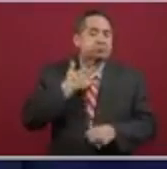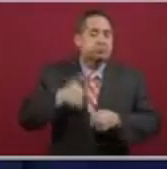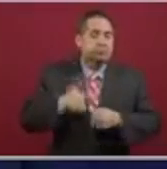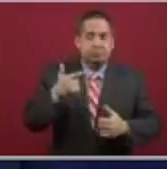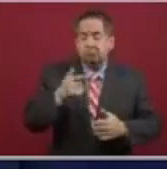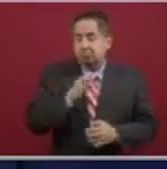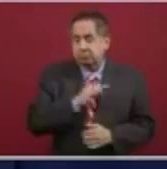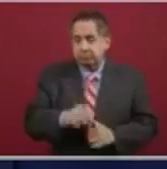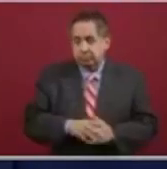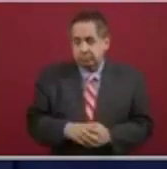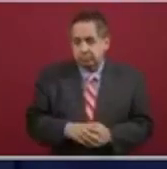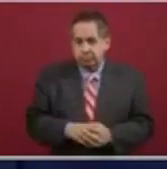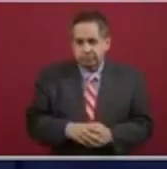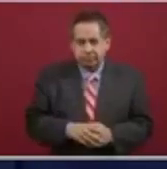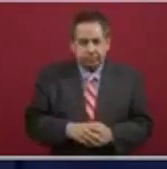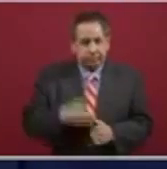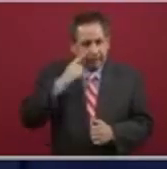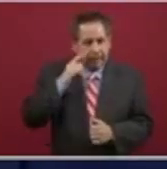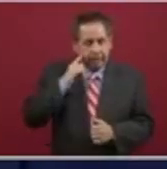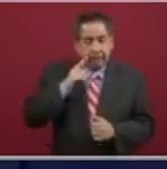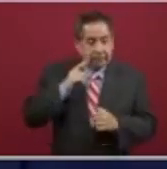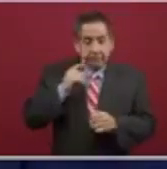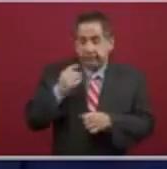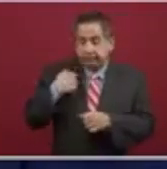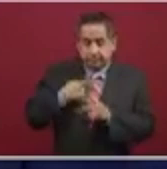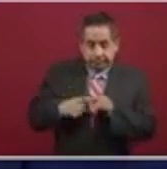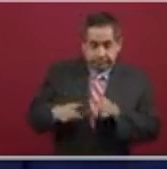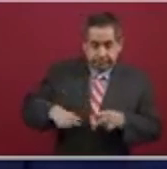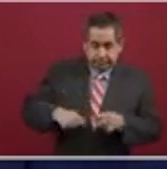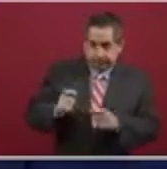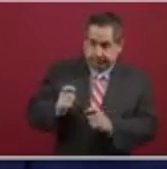Nos entregaron las refinerías